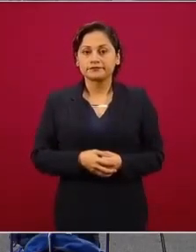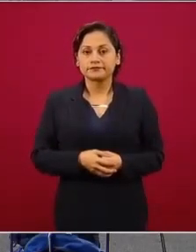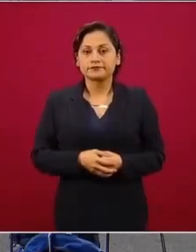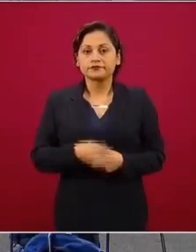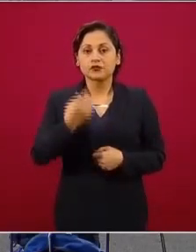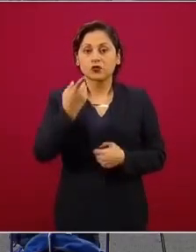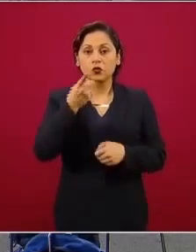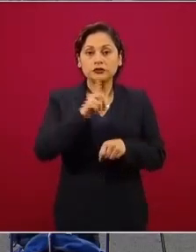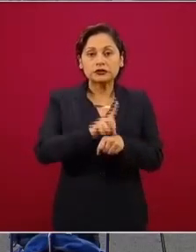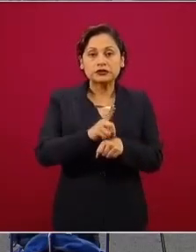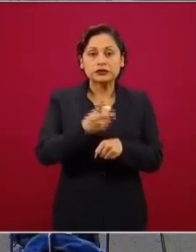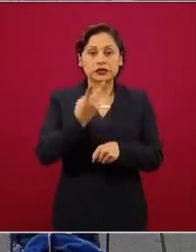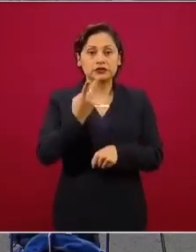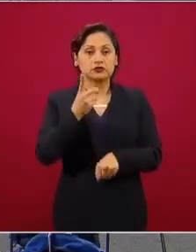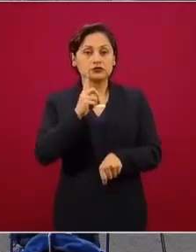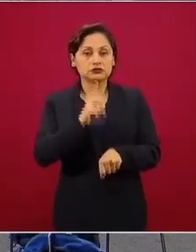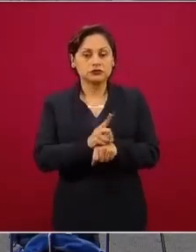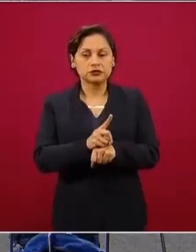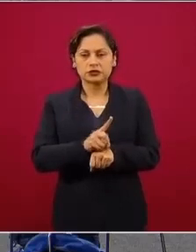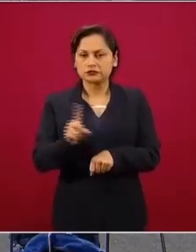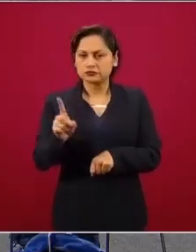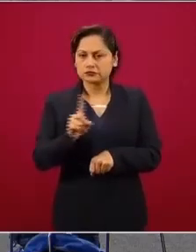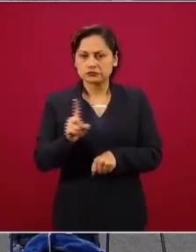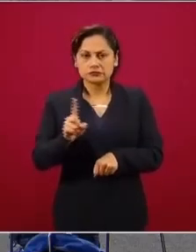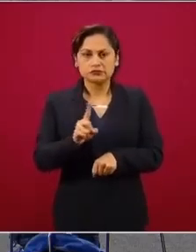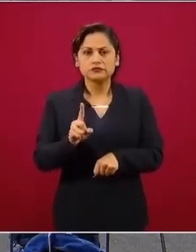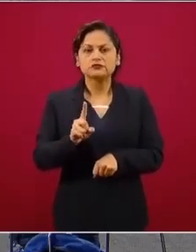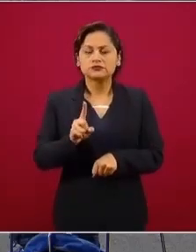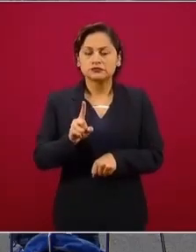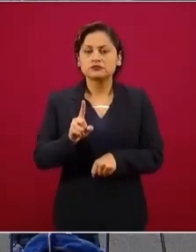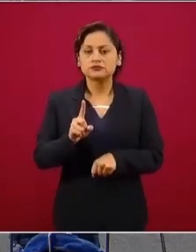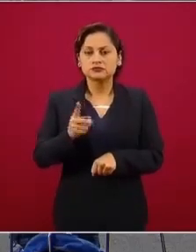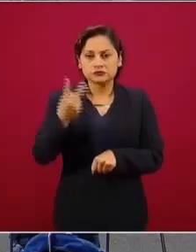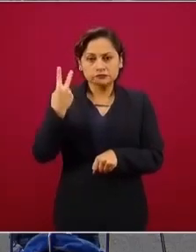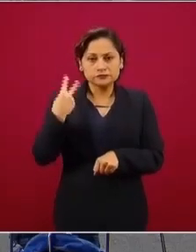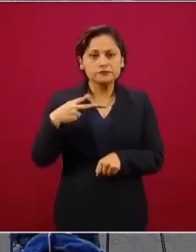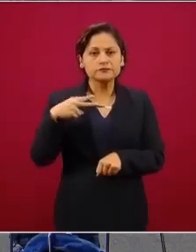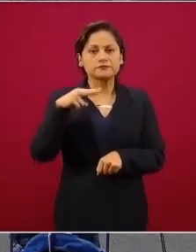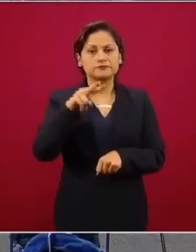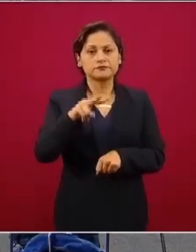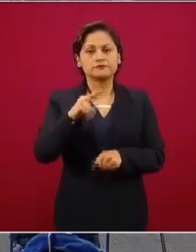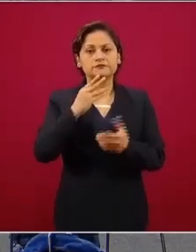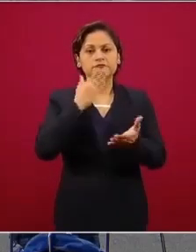día dos días sino vamos visitar